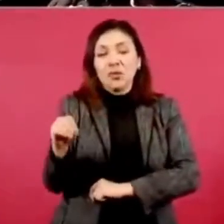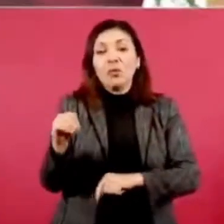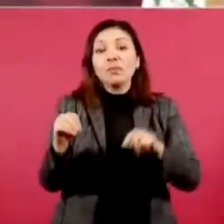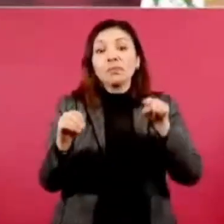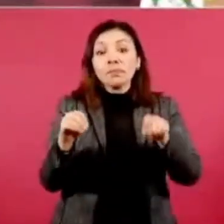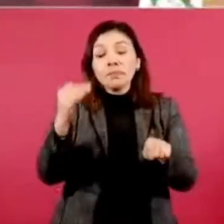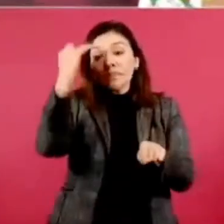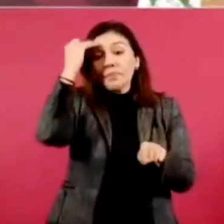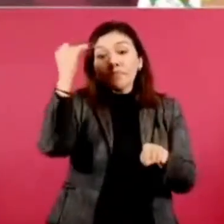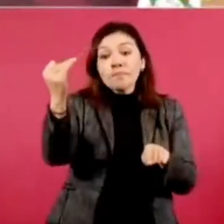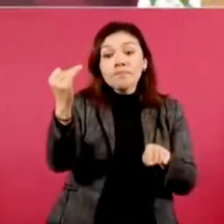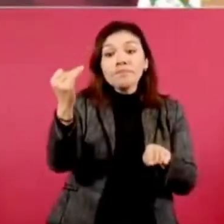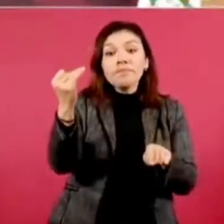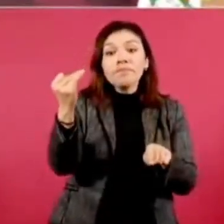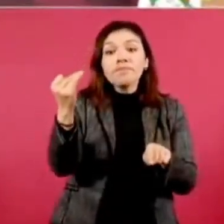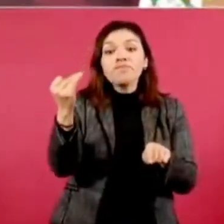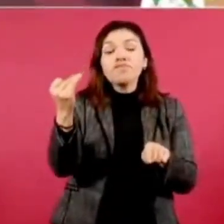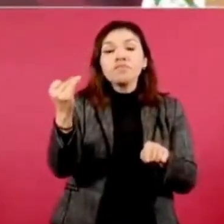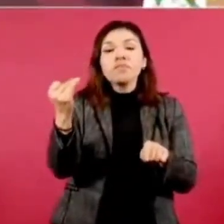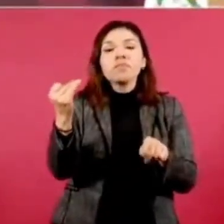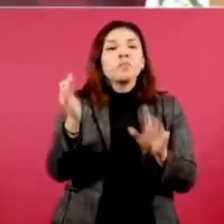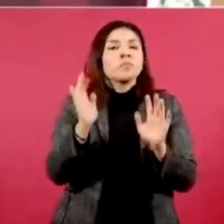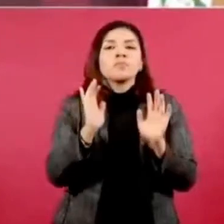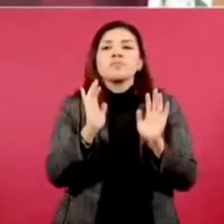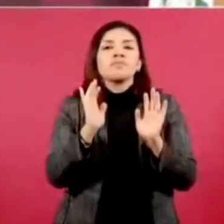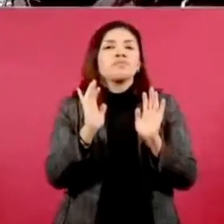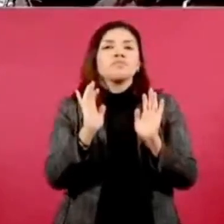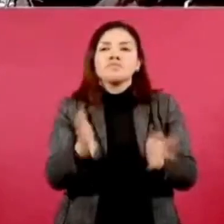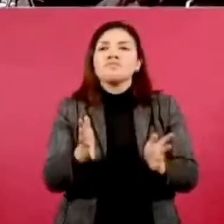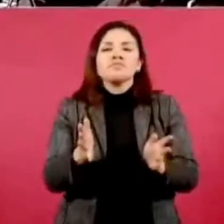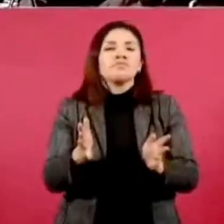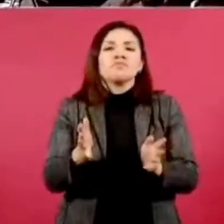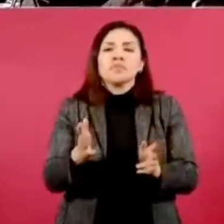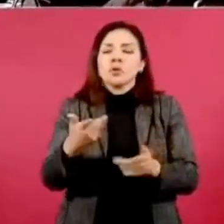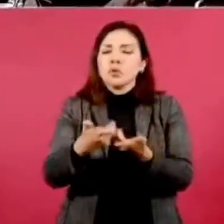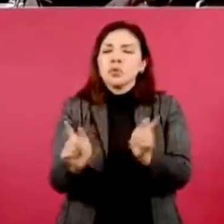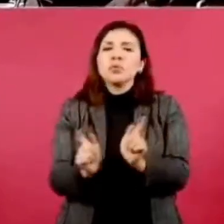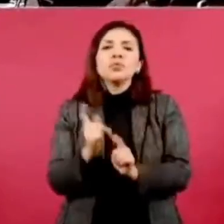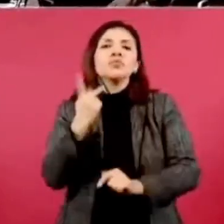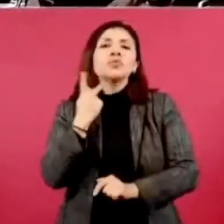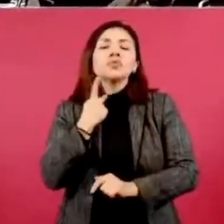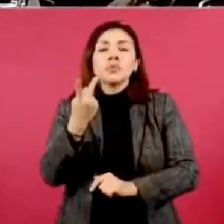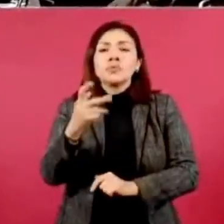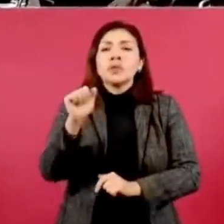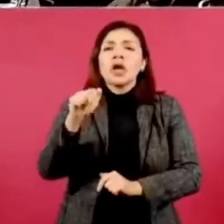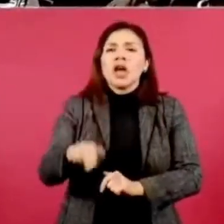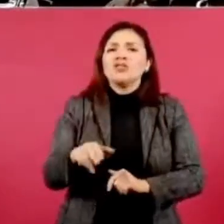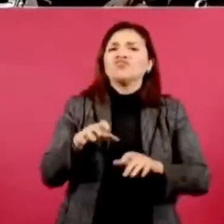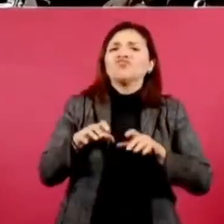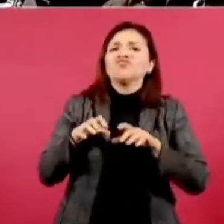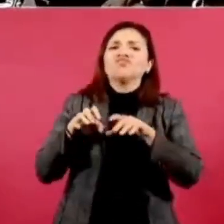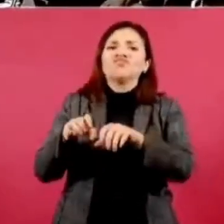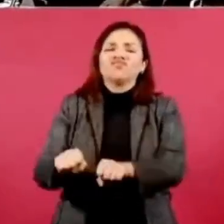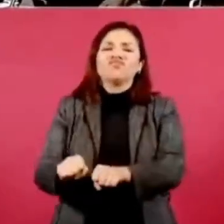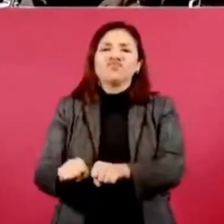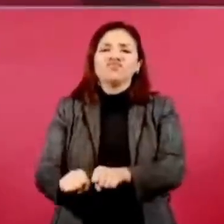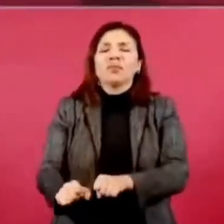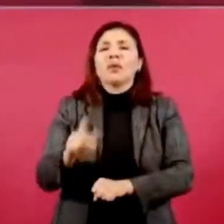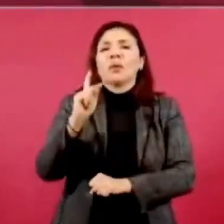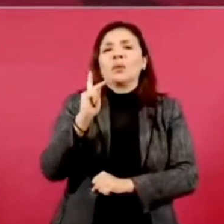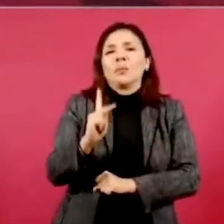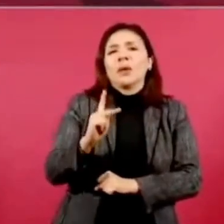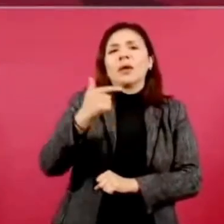ya les entregan al PAN la Procuraduría General de la República.